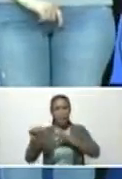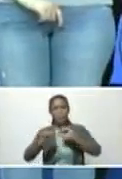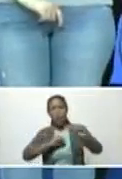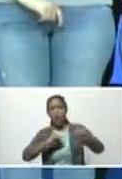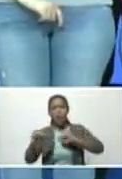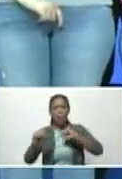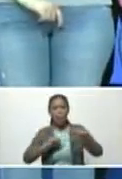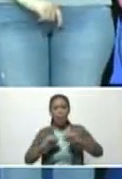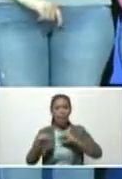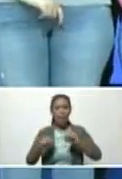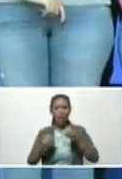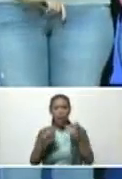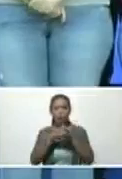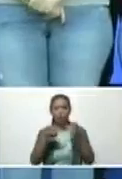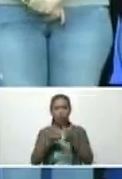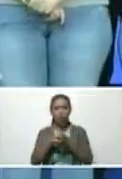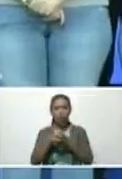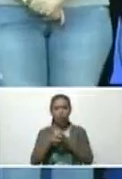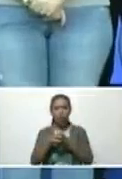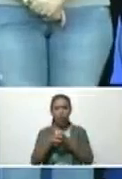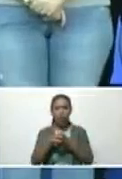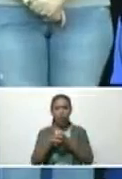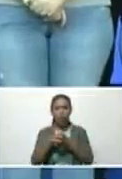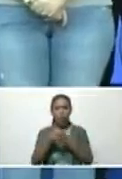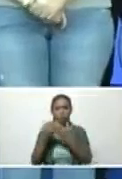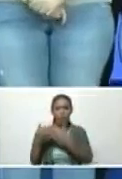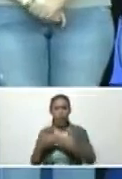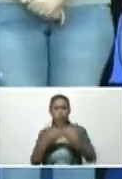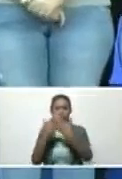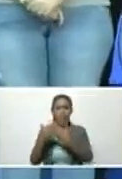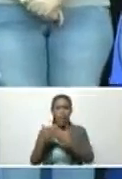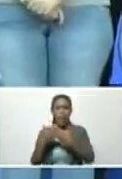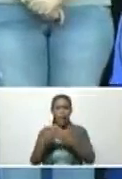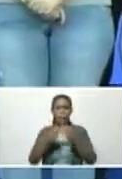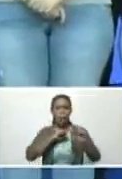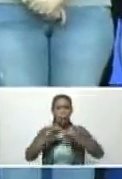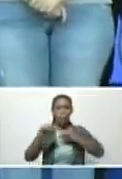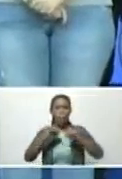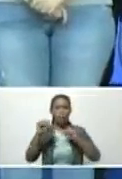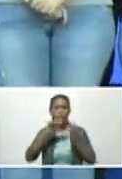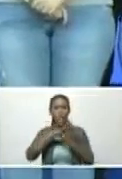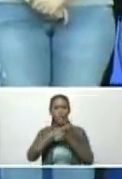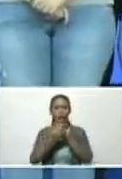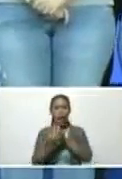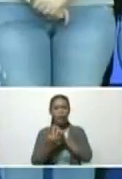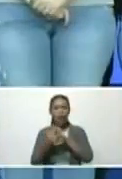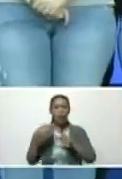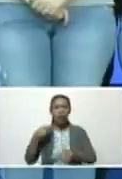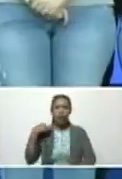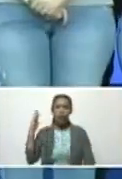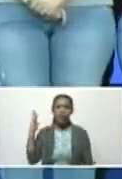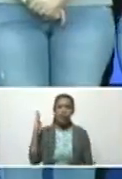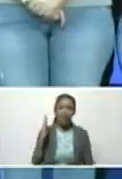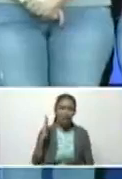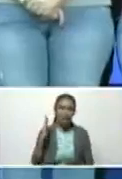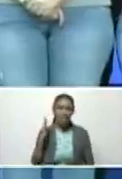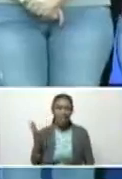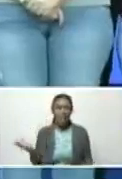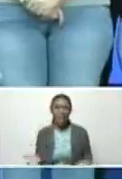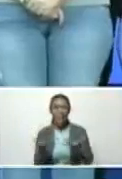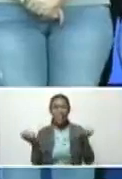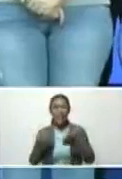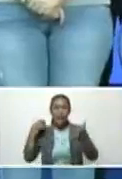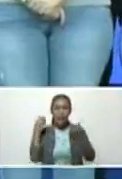movimiento sindical, en los movimientos de barrio. Yo vengo de la candela de la